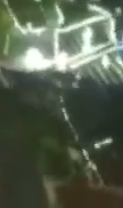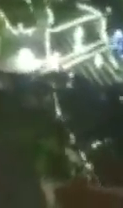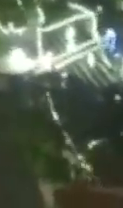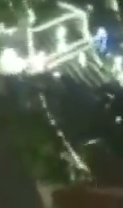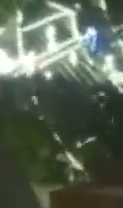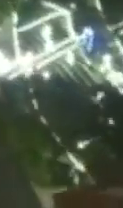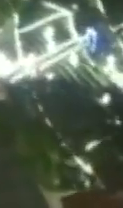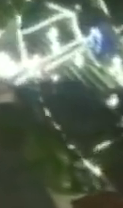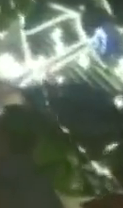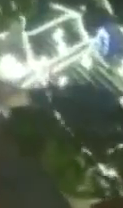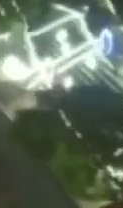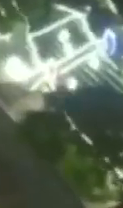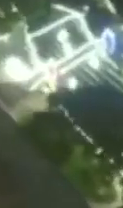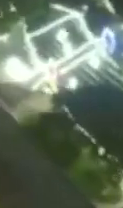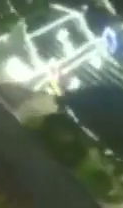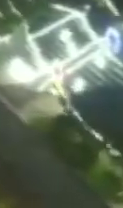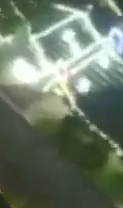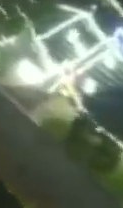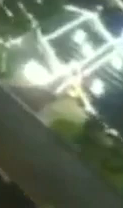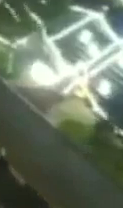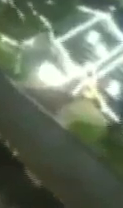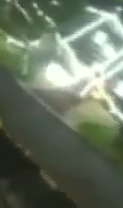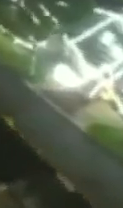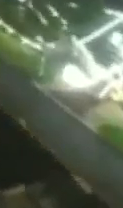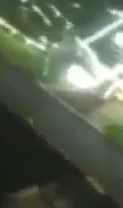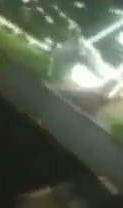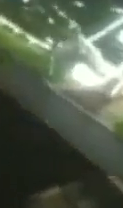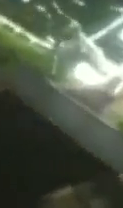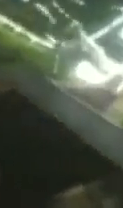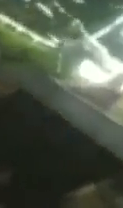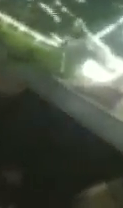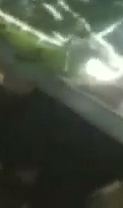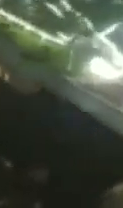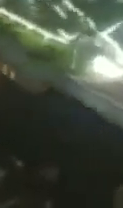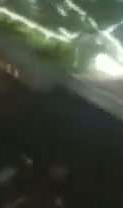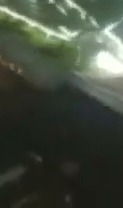ustedes a esta hora que se ha desarrollado desde el Palacio de Miraflores. Con ello despedimos esta transmisión.